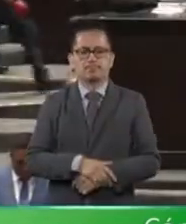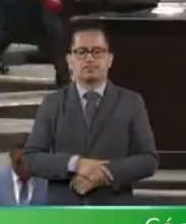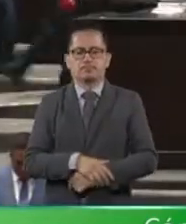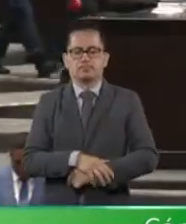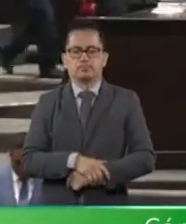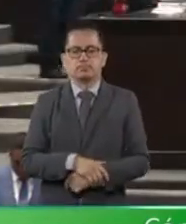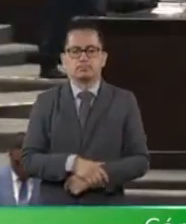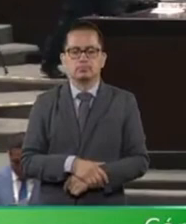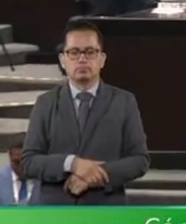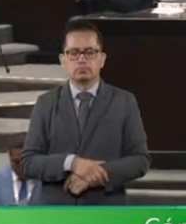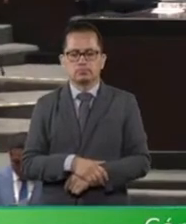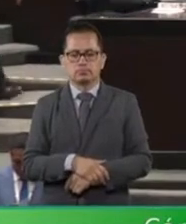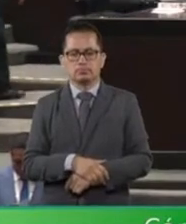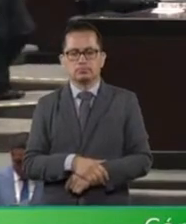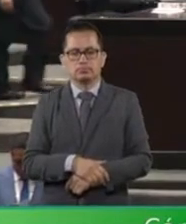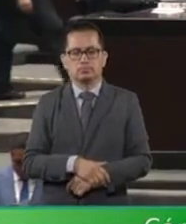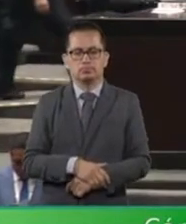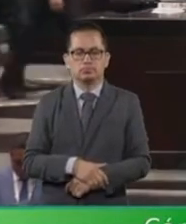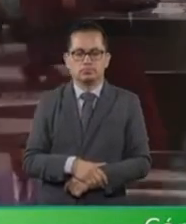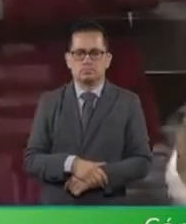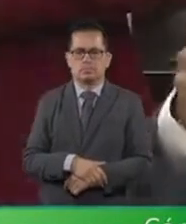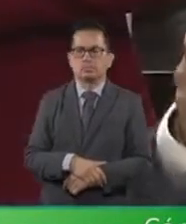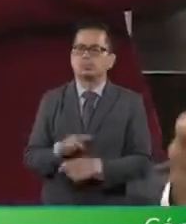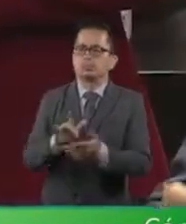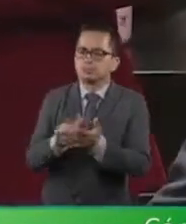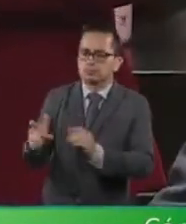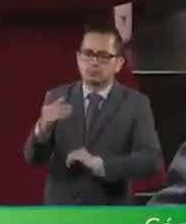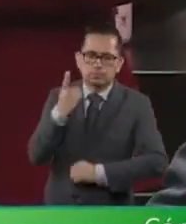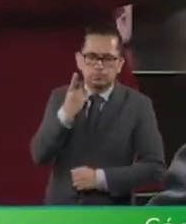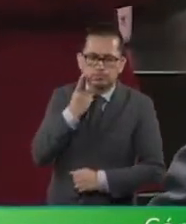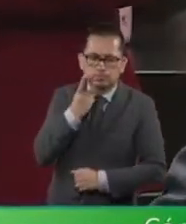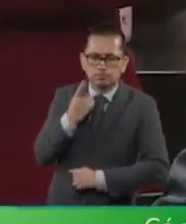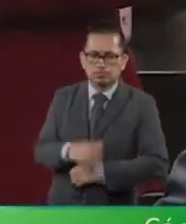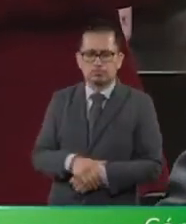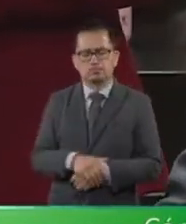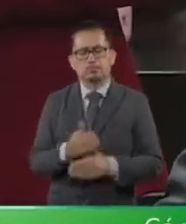Gracias, diputado. Tiene ahora el uso de la palabra la diputada.